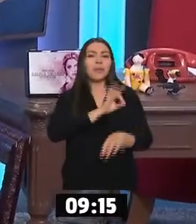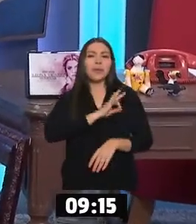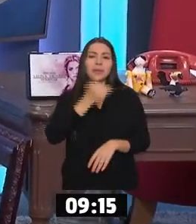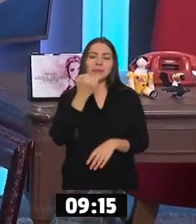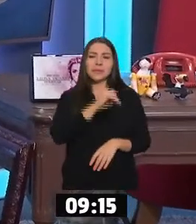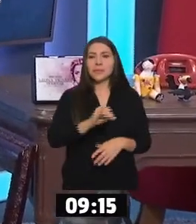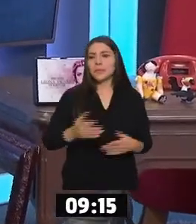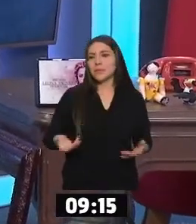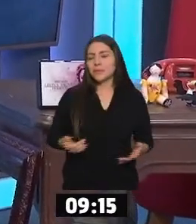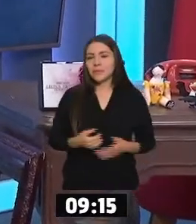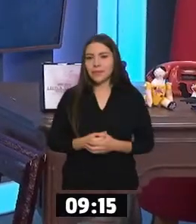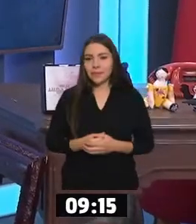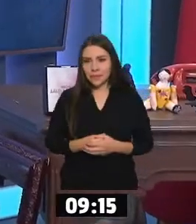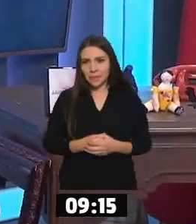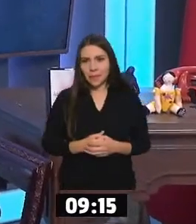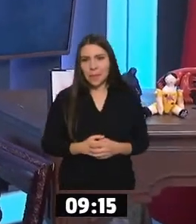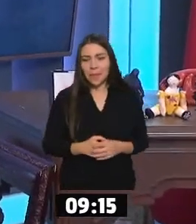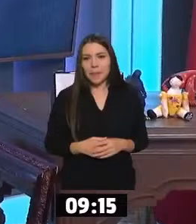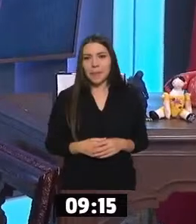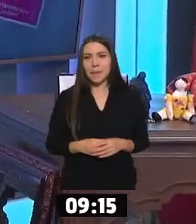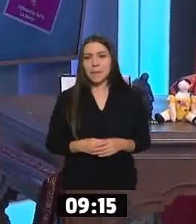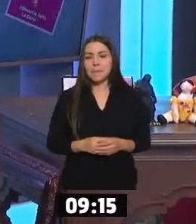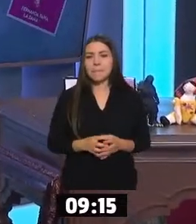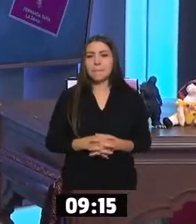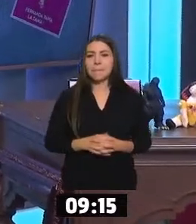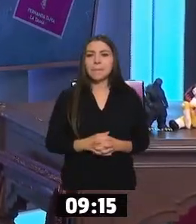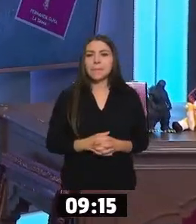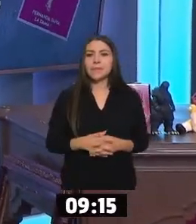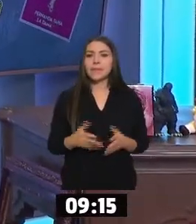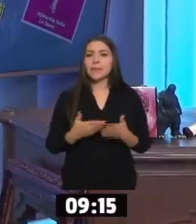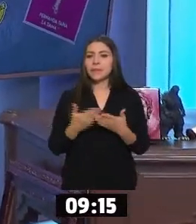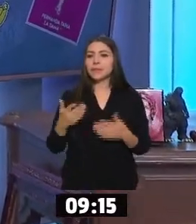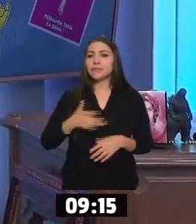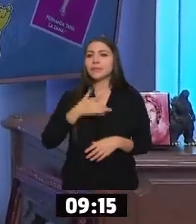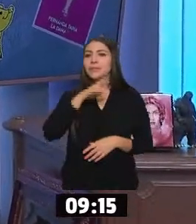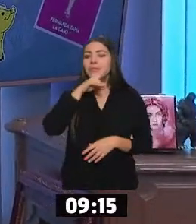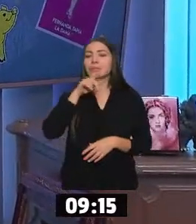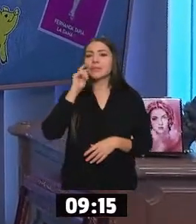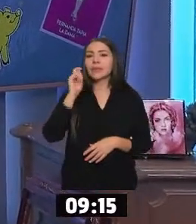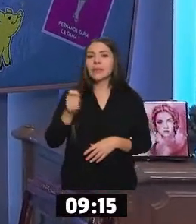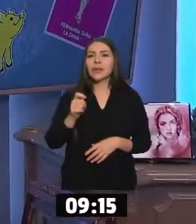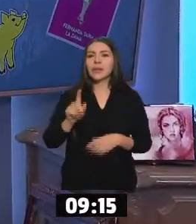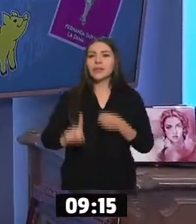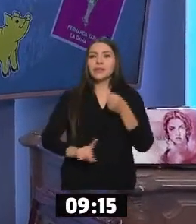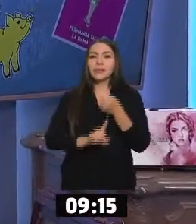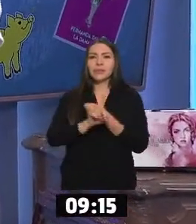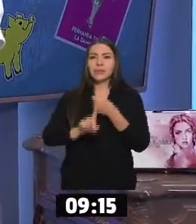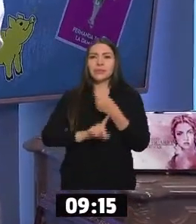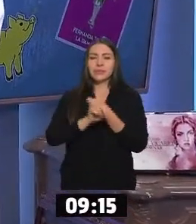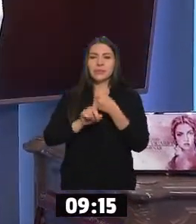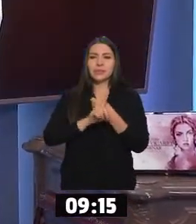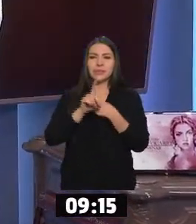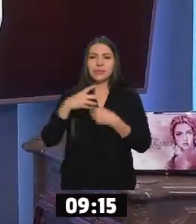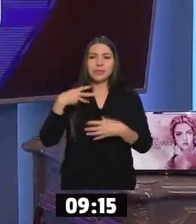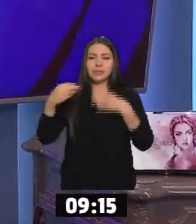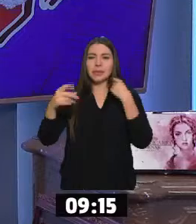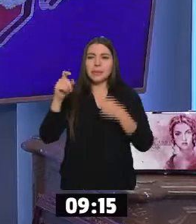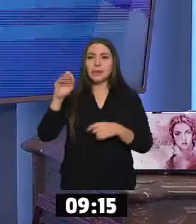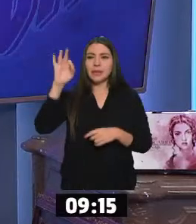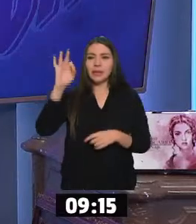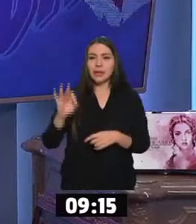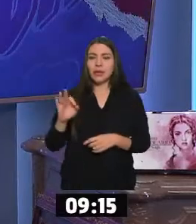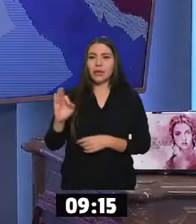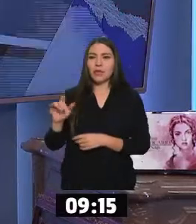fin. Oiga, lo que es inquietante, 20% de los casos de Florida, por ejemplo,